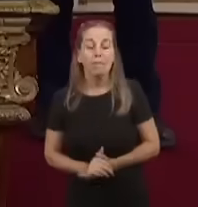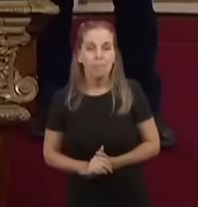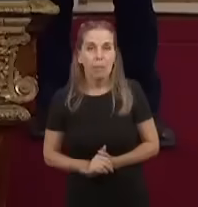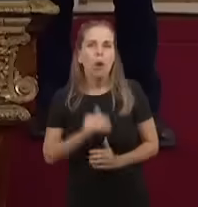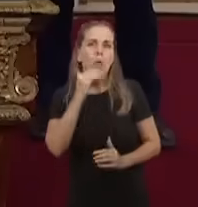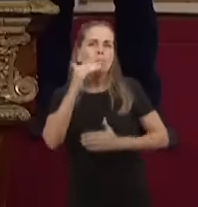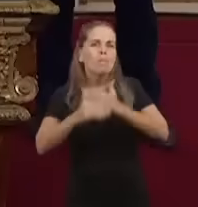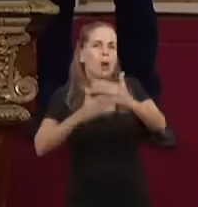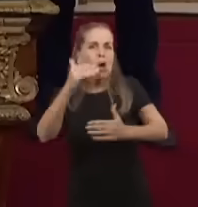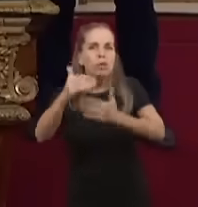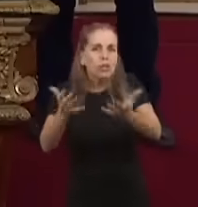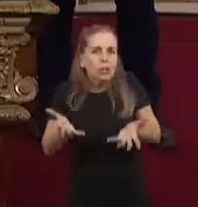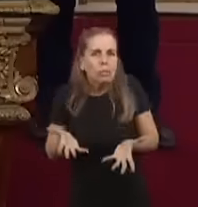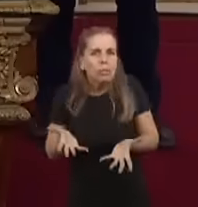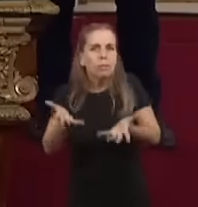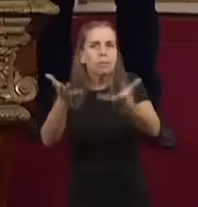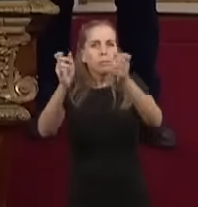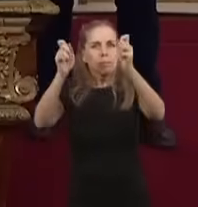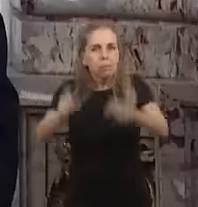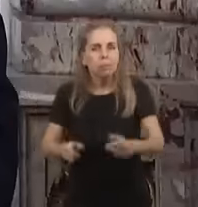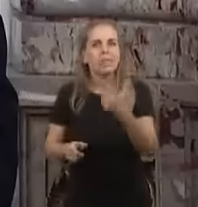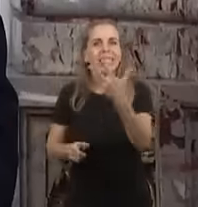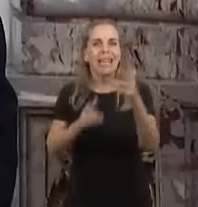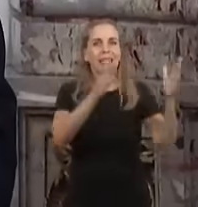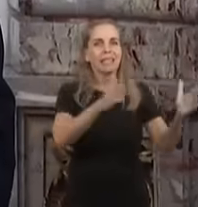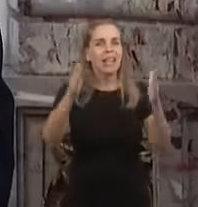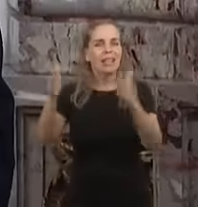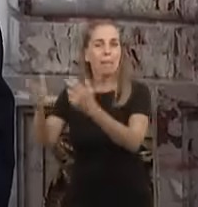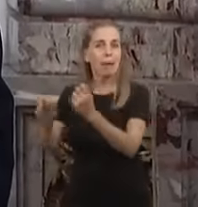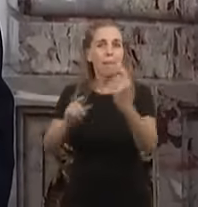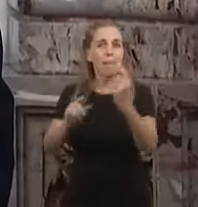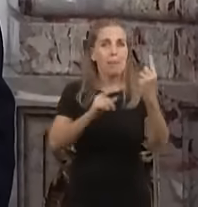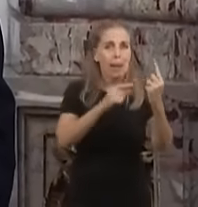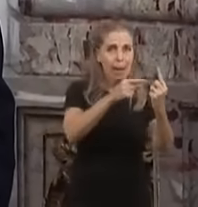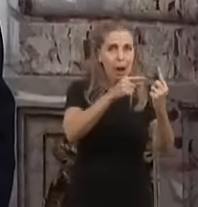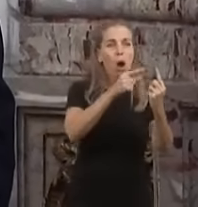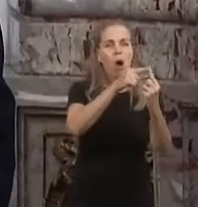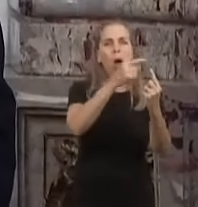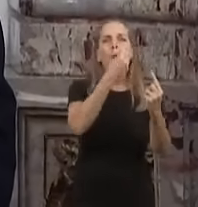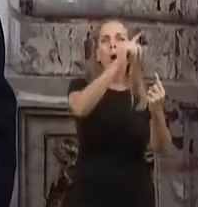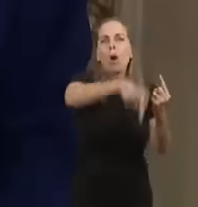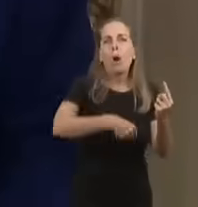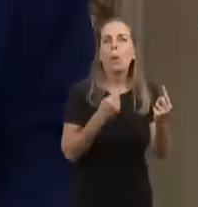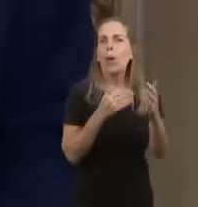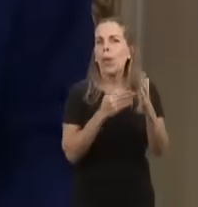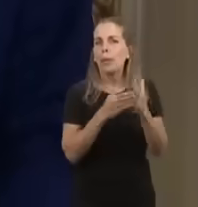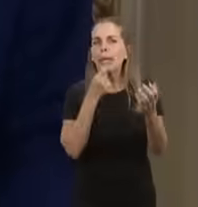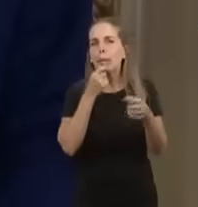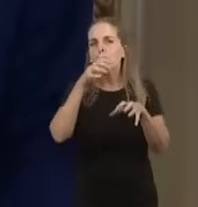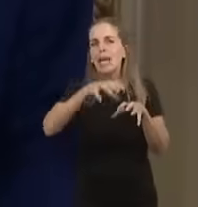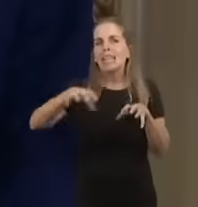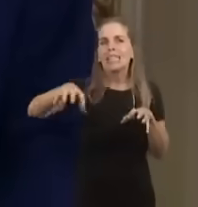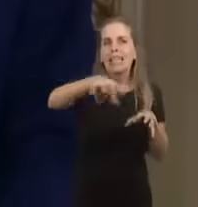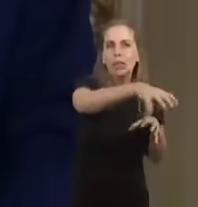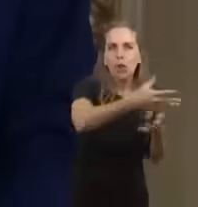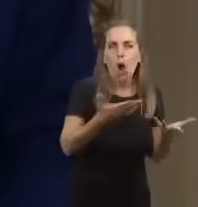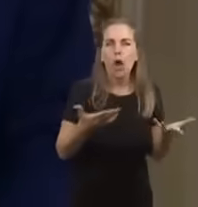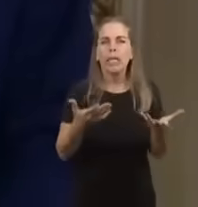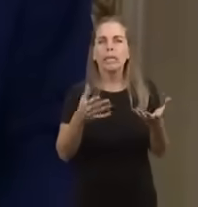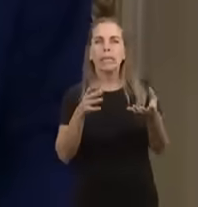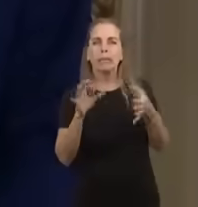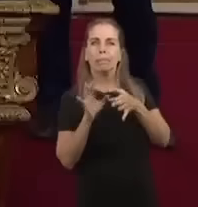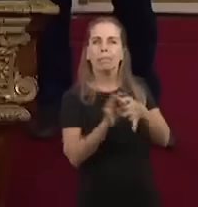crecimiento que está caracterizado hoy por tres etapas una primera que vendrá determinada por la combinación de sectores que se expanden por la corrección de